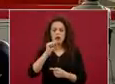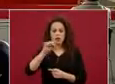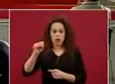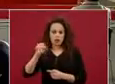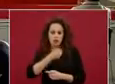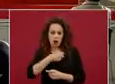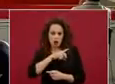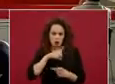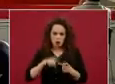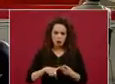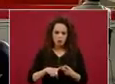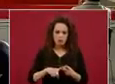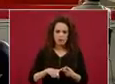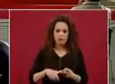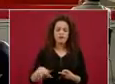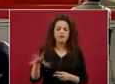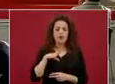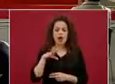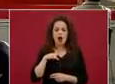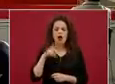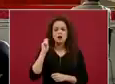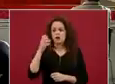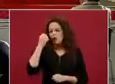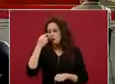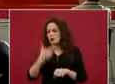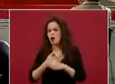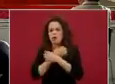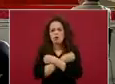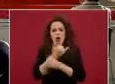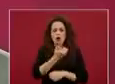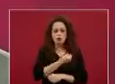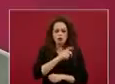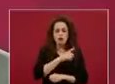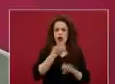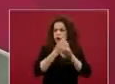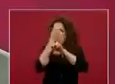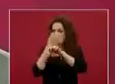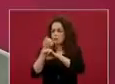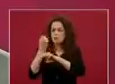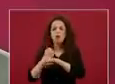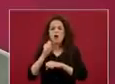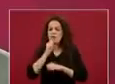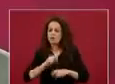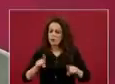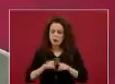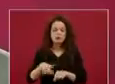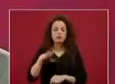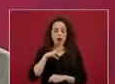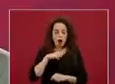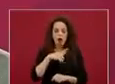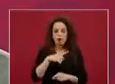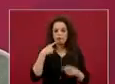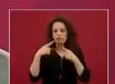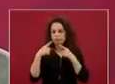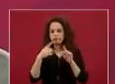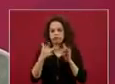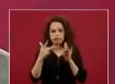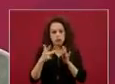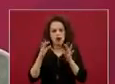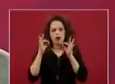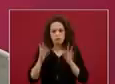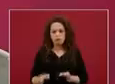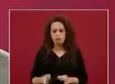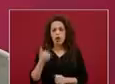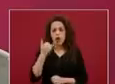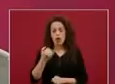las propias Secretarías de Salud y Educación en las entidades federativas y a su vez el diálogo entre gobierno federal y los